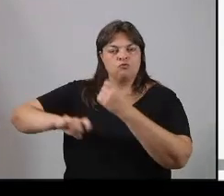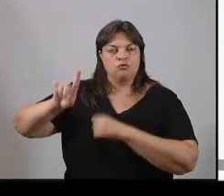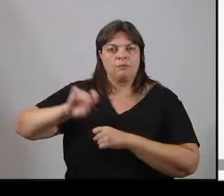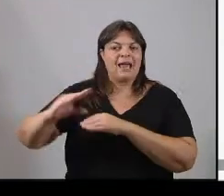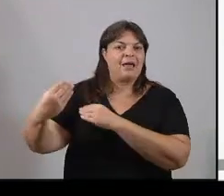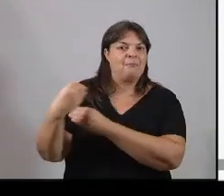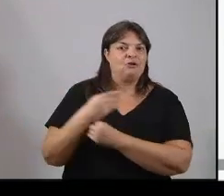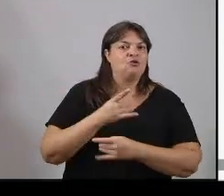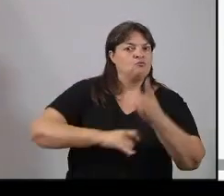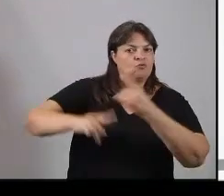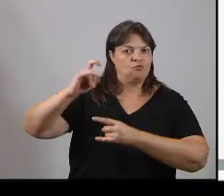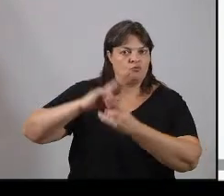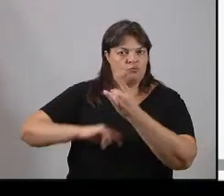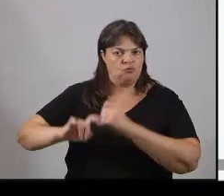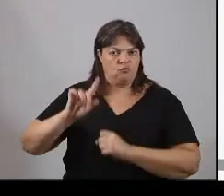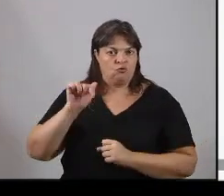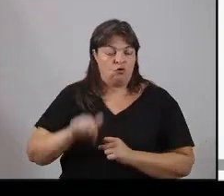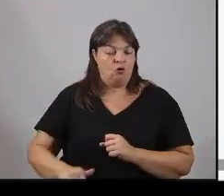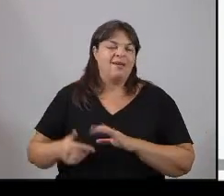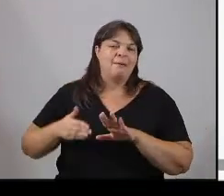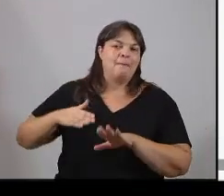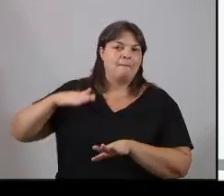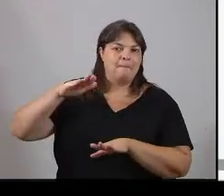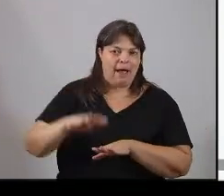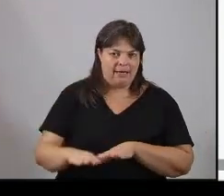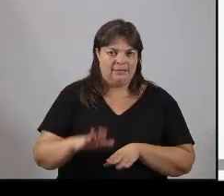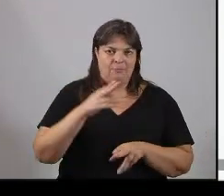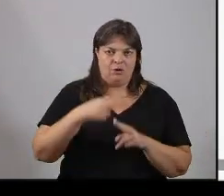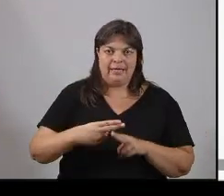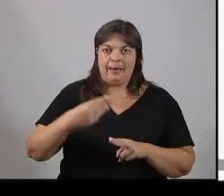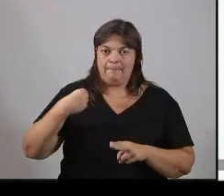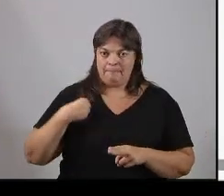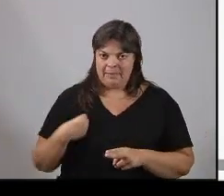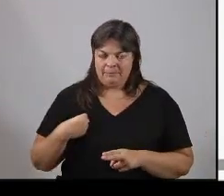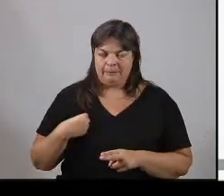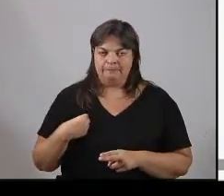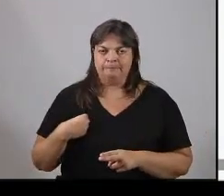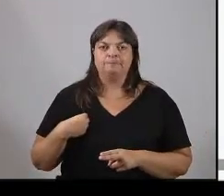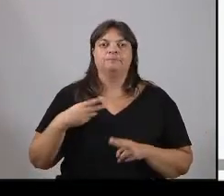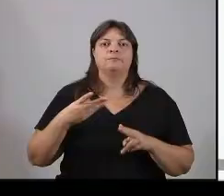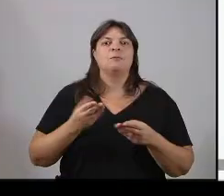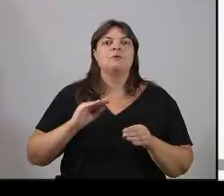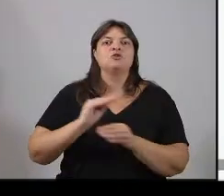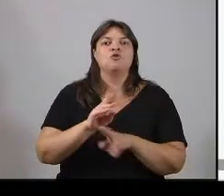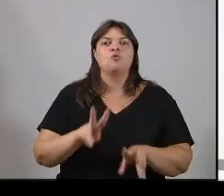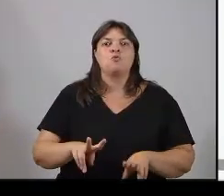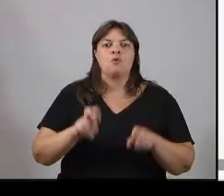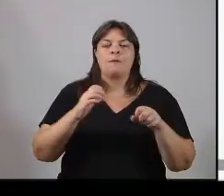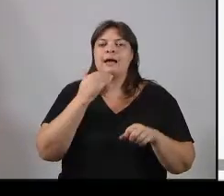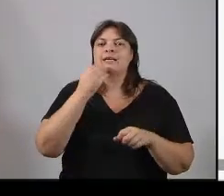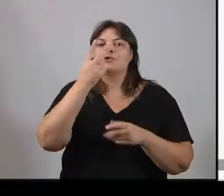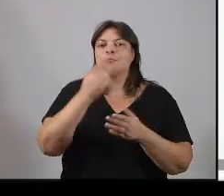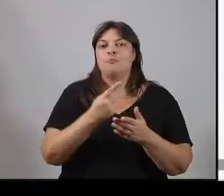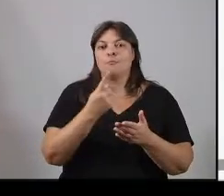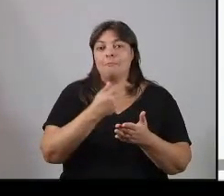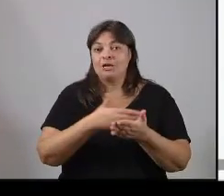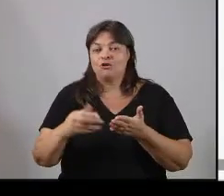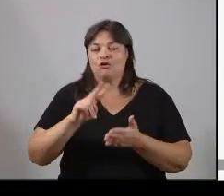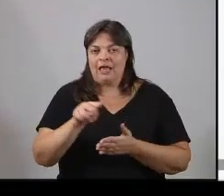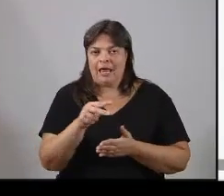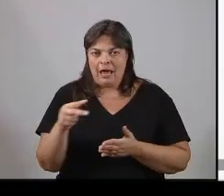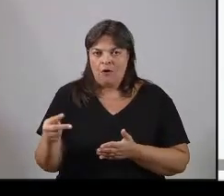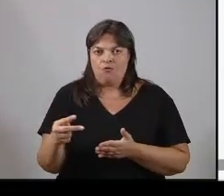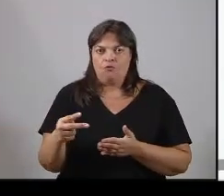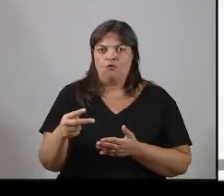inversiones. Hoy damos un paso más en esta política con una nueva inversión de casi 1 millón de euros en